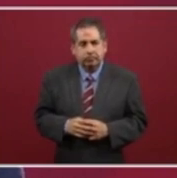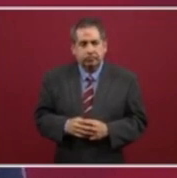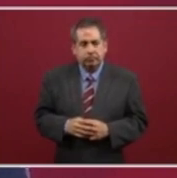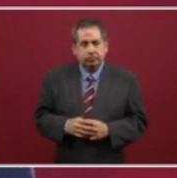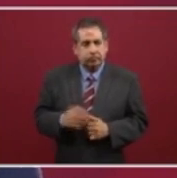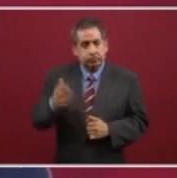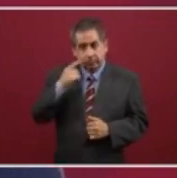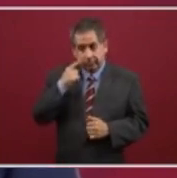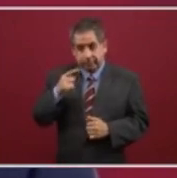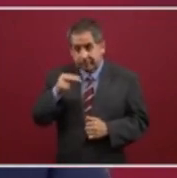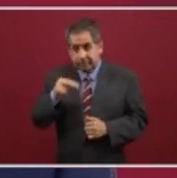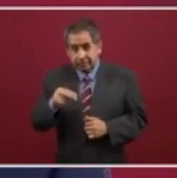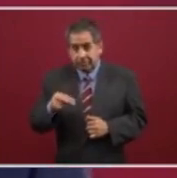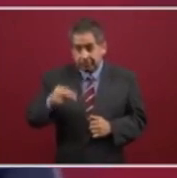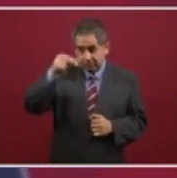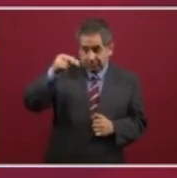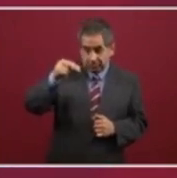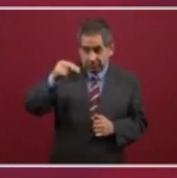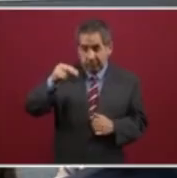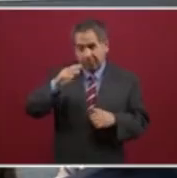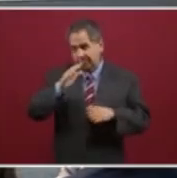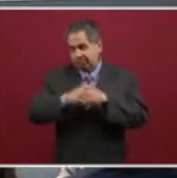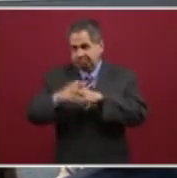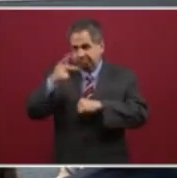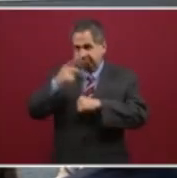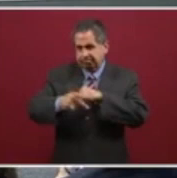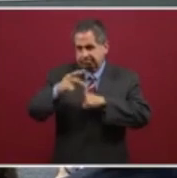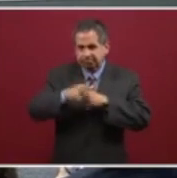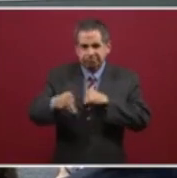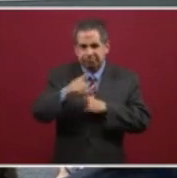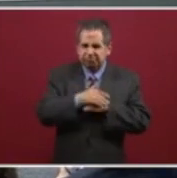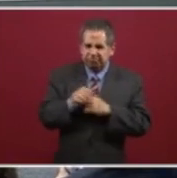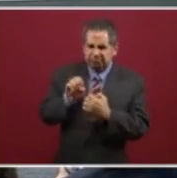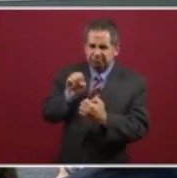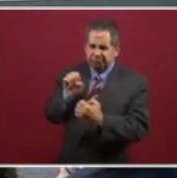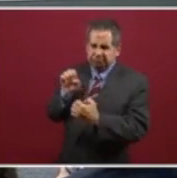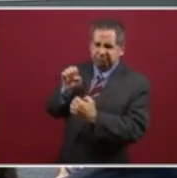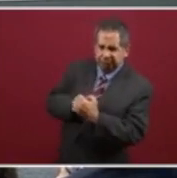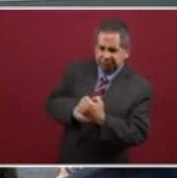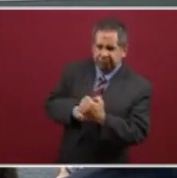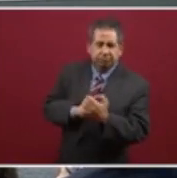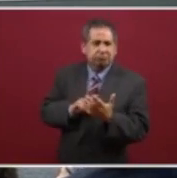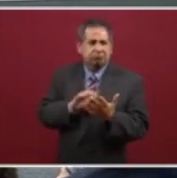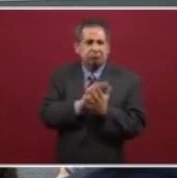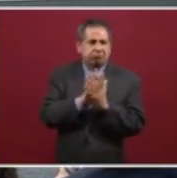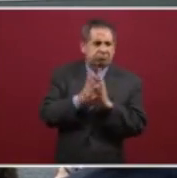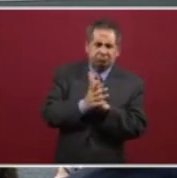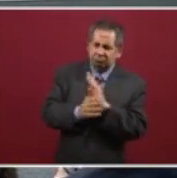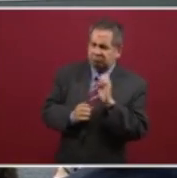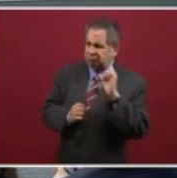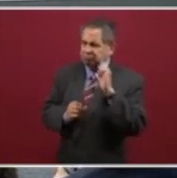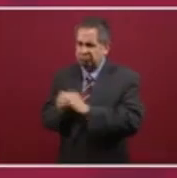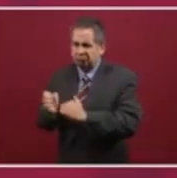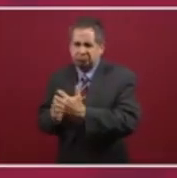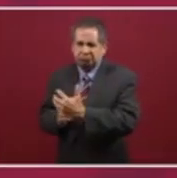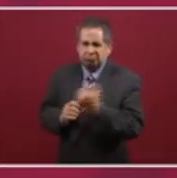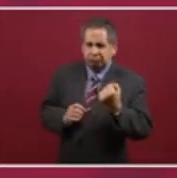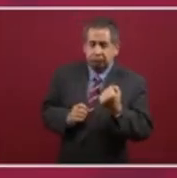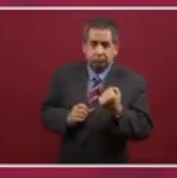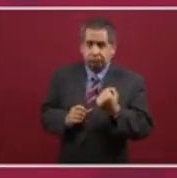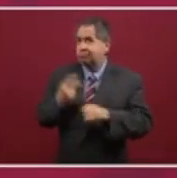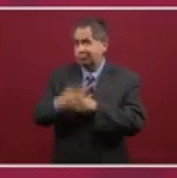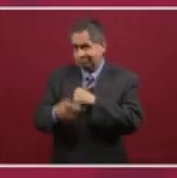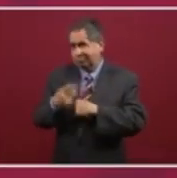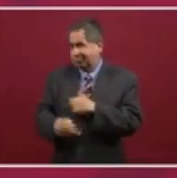en el norte hay más riesgos de enganche en bandas y corren más